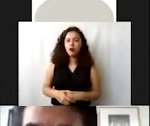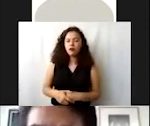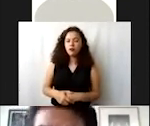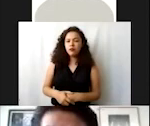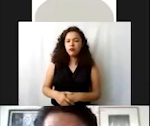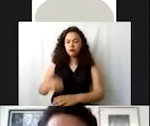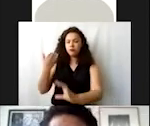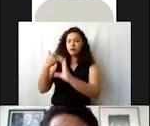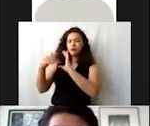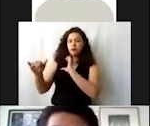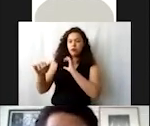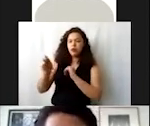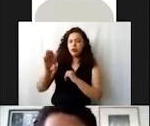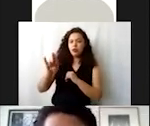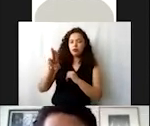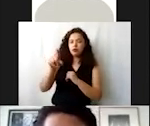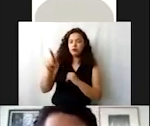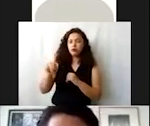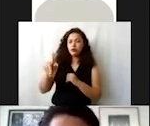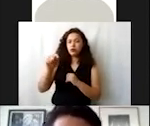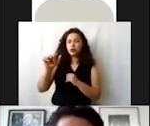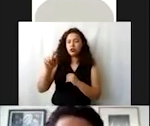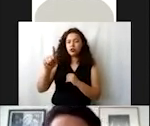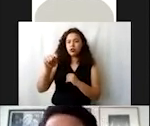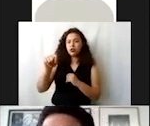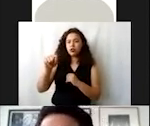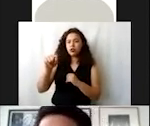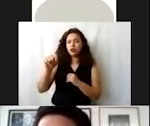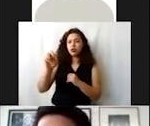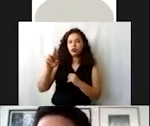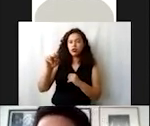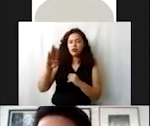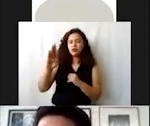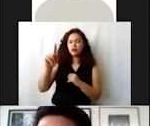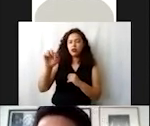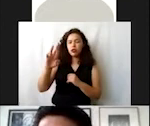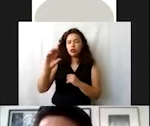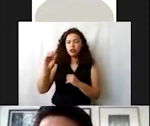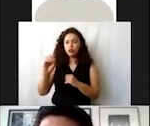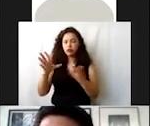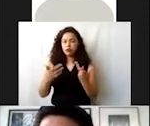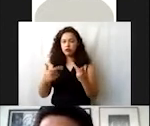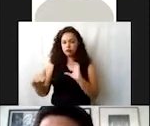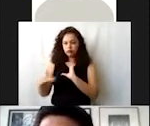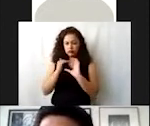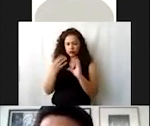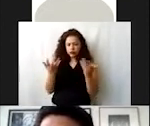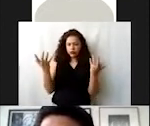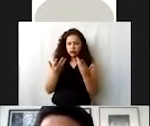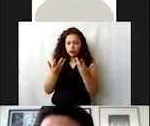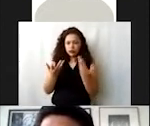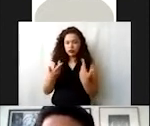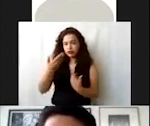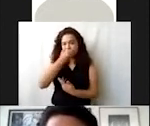nos llega al buzón tributario, híjole, pues no sabemos qué viene en el buzón, ¿no? Y a veces